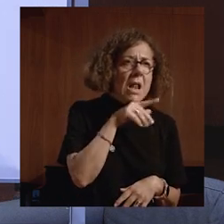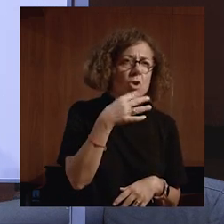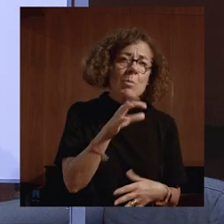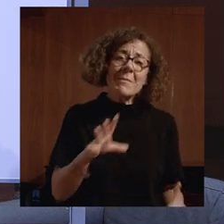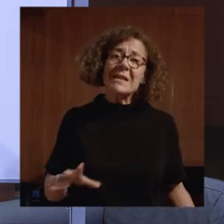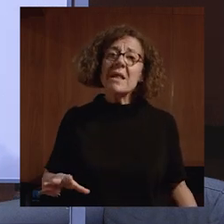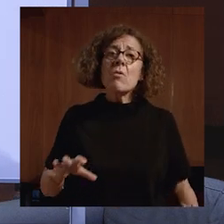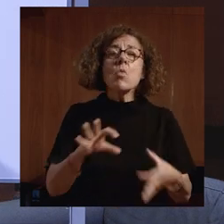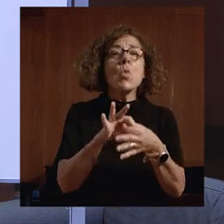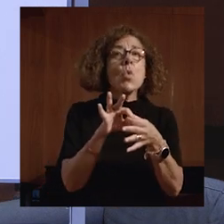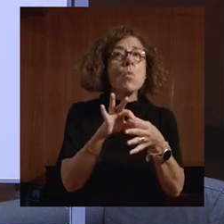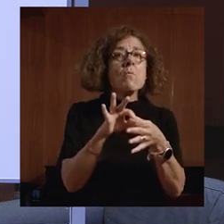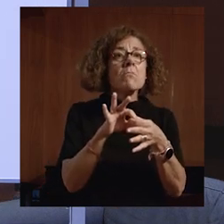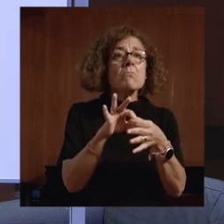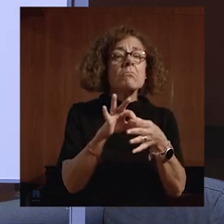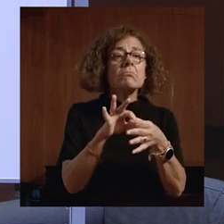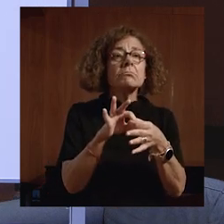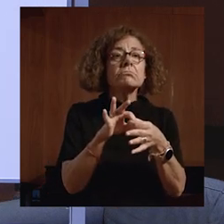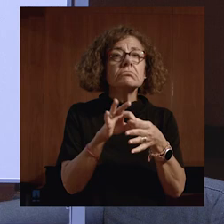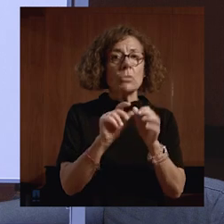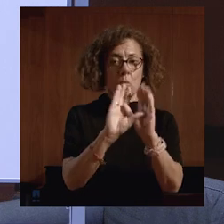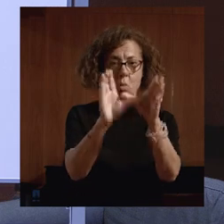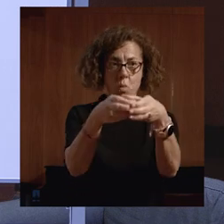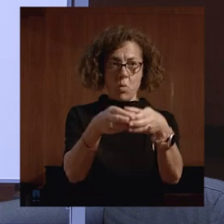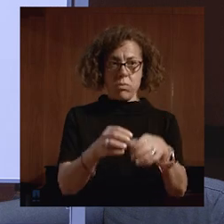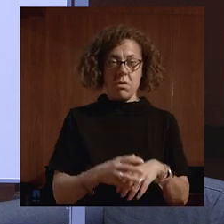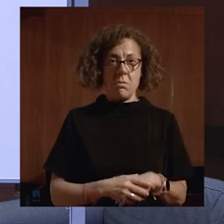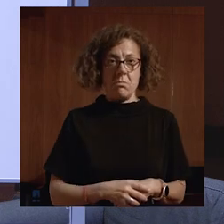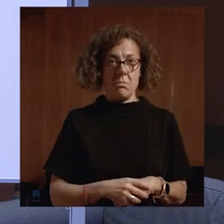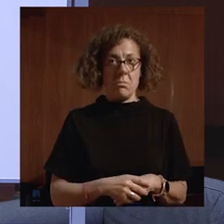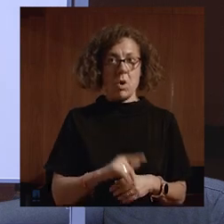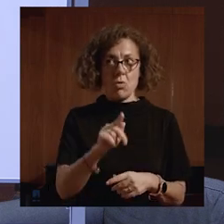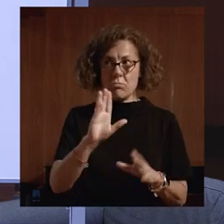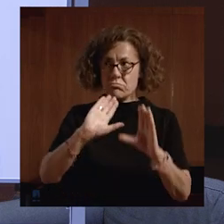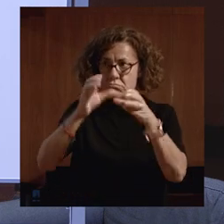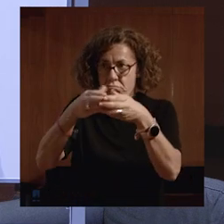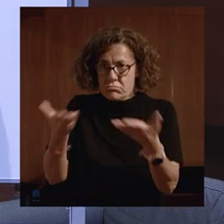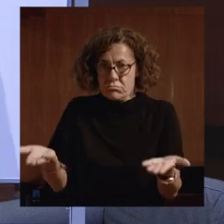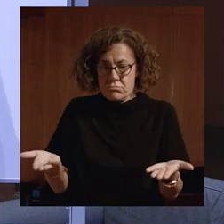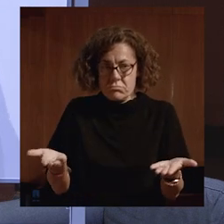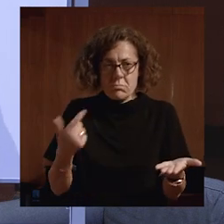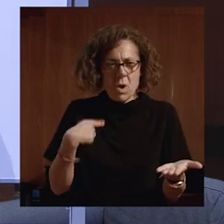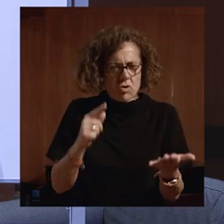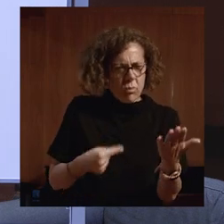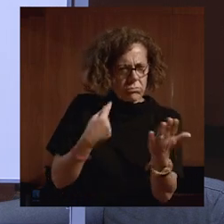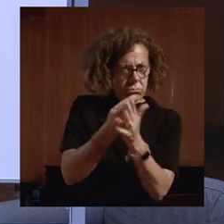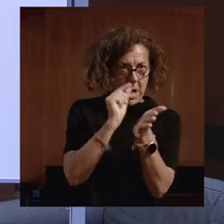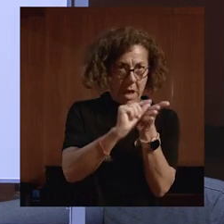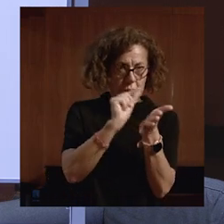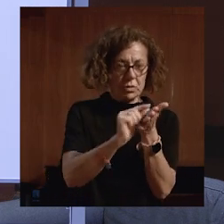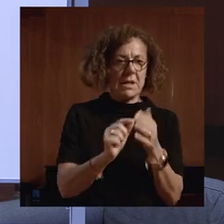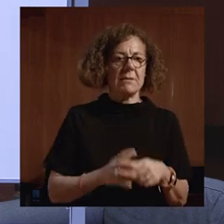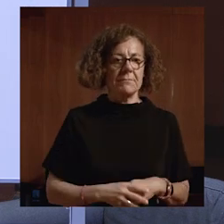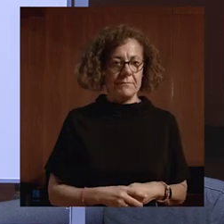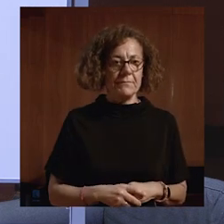relacionado con lo colectivo, con la comunidad. Lo voy a ir poniendo aquí.